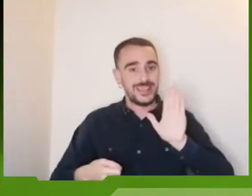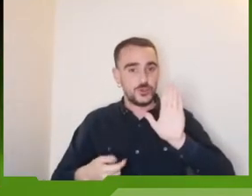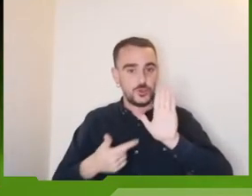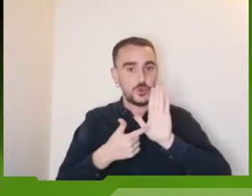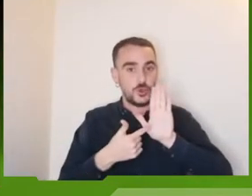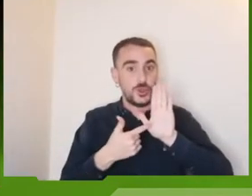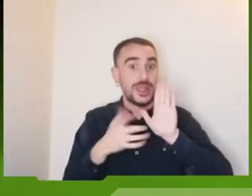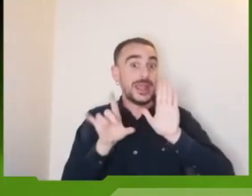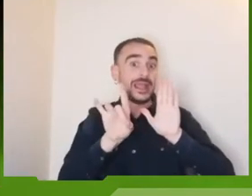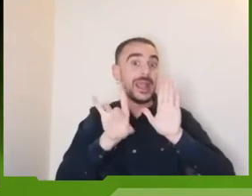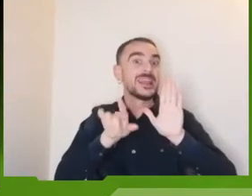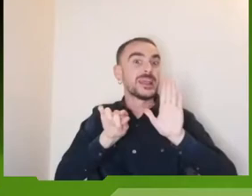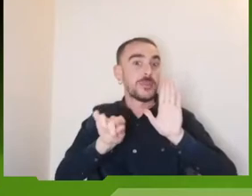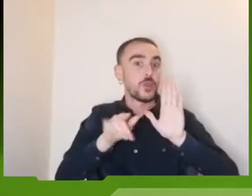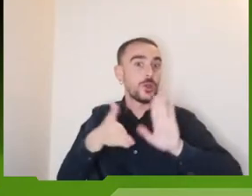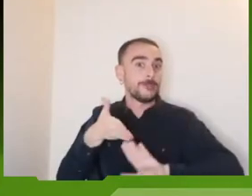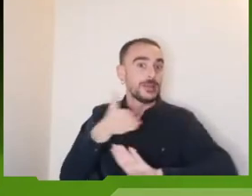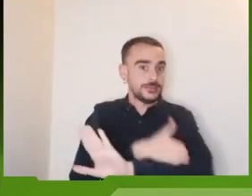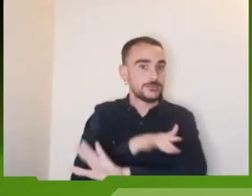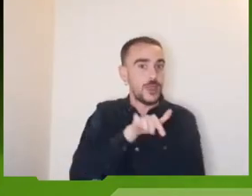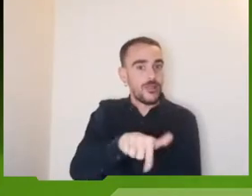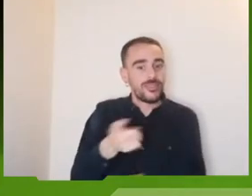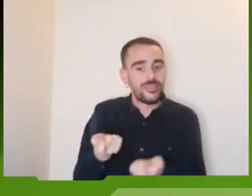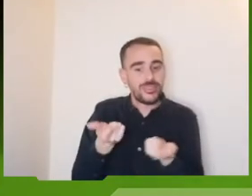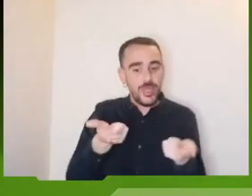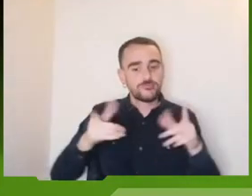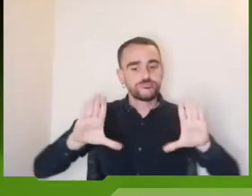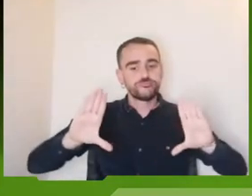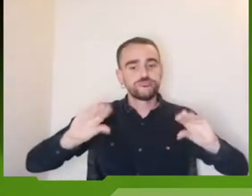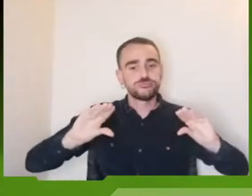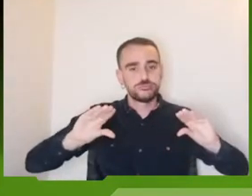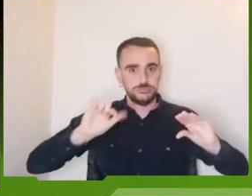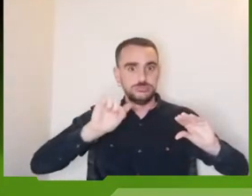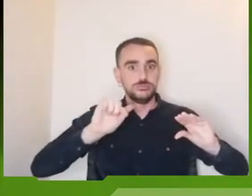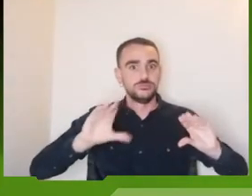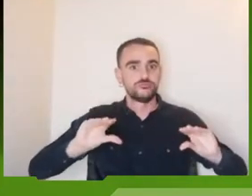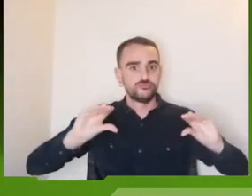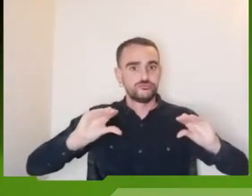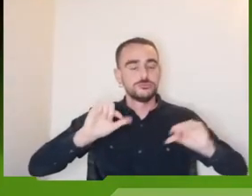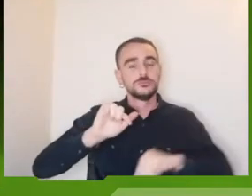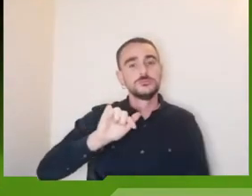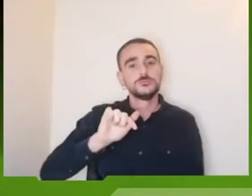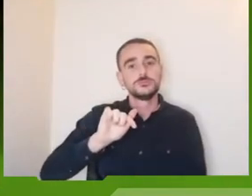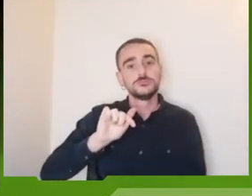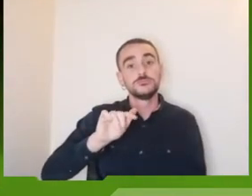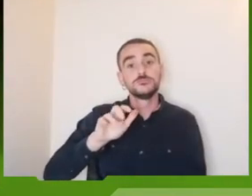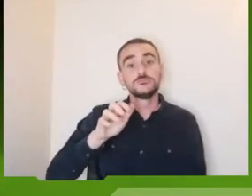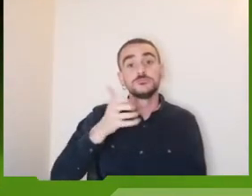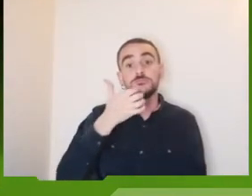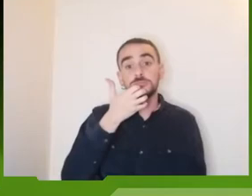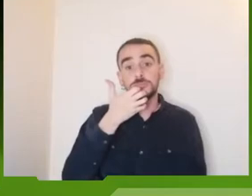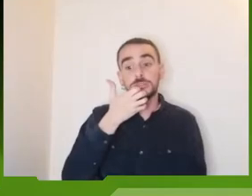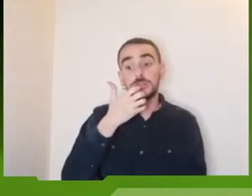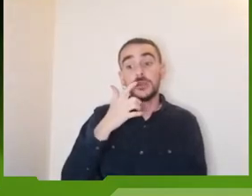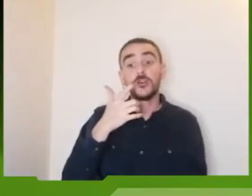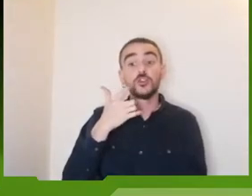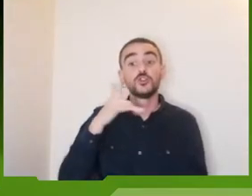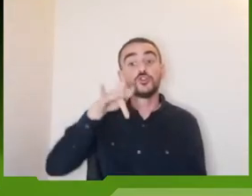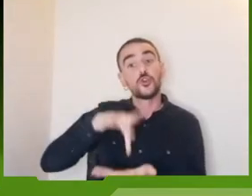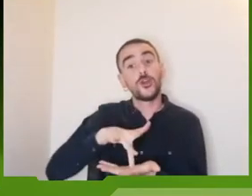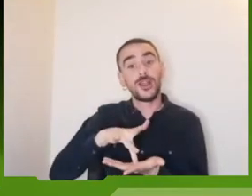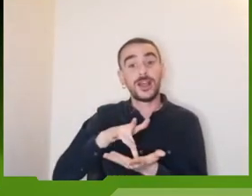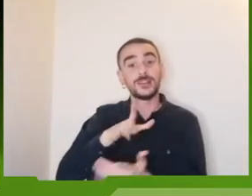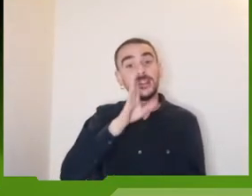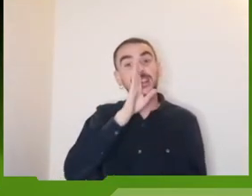Ya ha solidificado un poquito más. O sea que si me animo y no me da palo cuando acabe, podría hacer ya